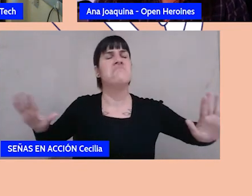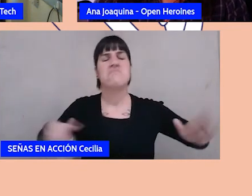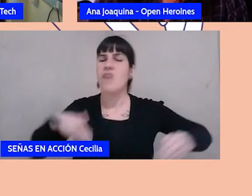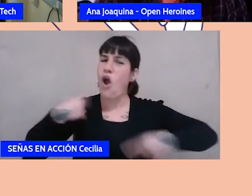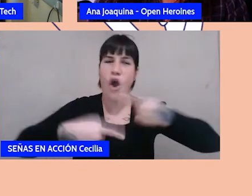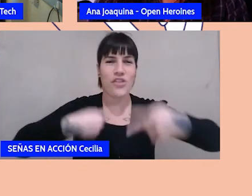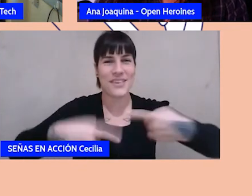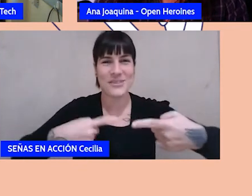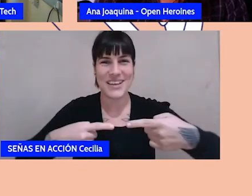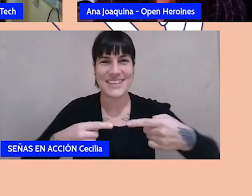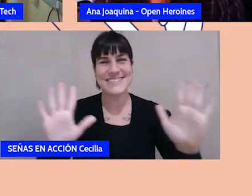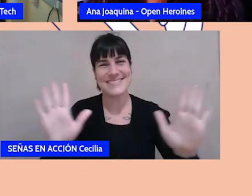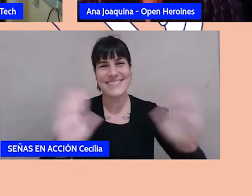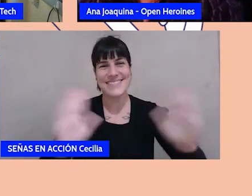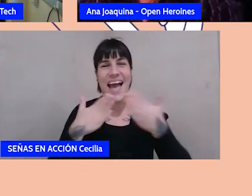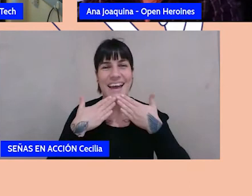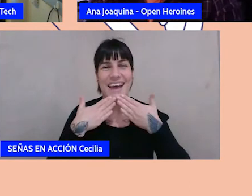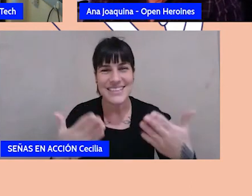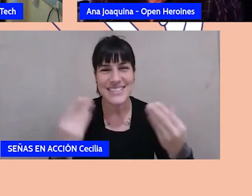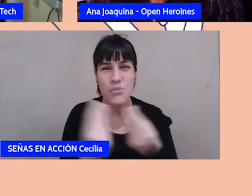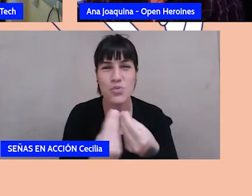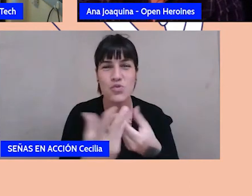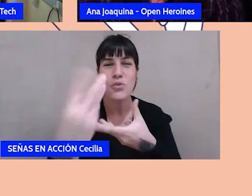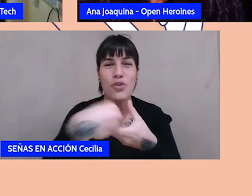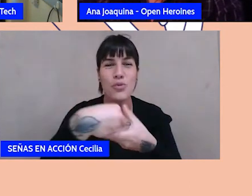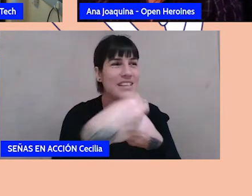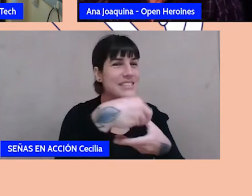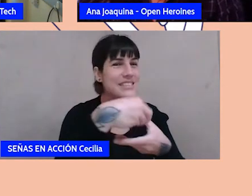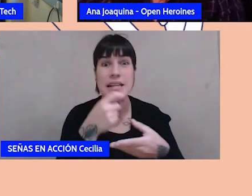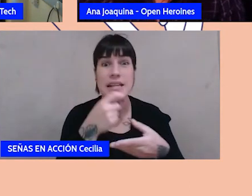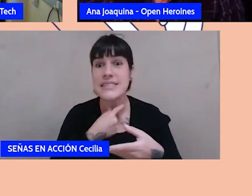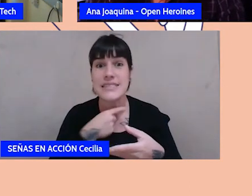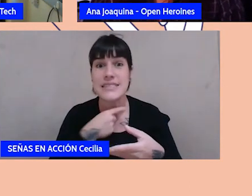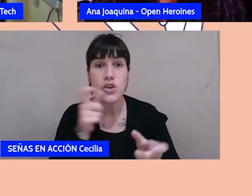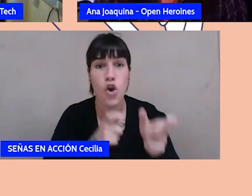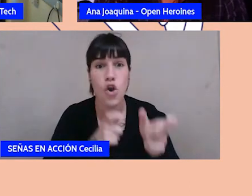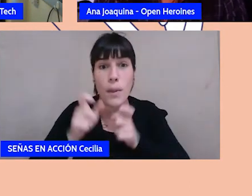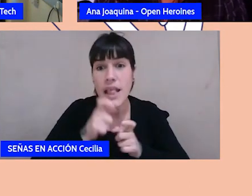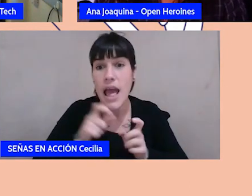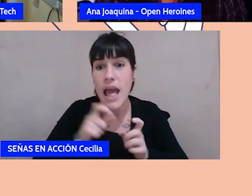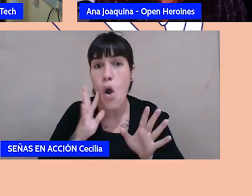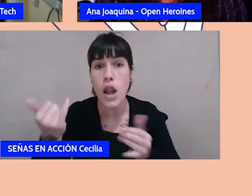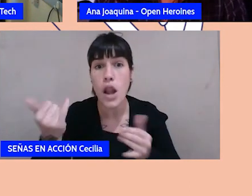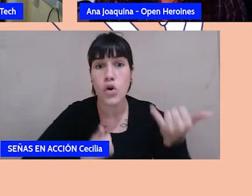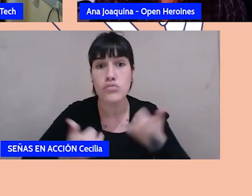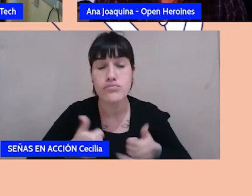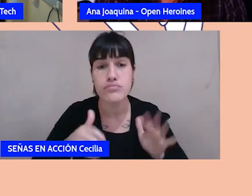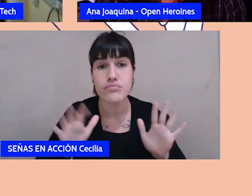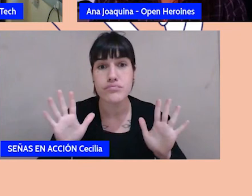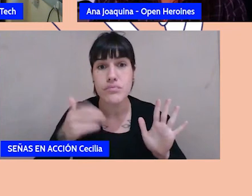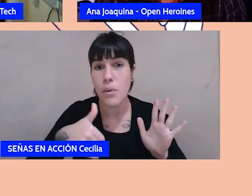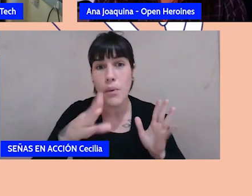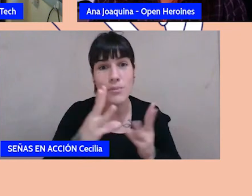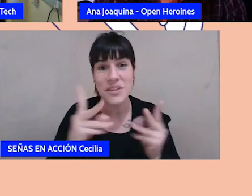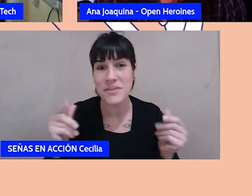haber participado. Igual no sé si tengan algún comentario o reflexión final ya para cerrar. Y pues nada,